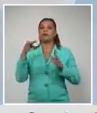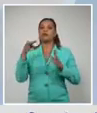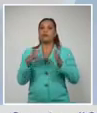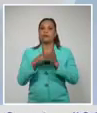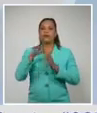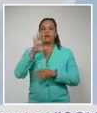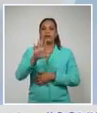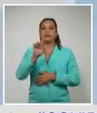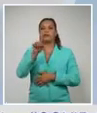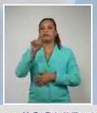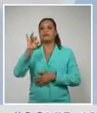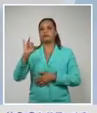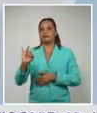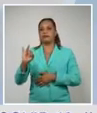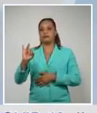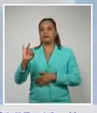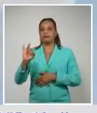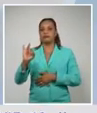4.517,